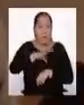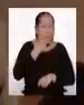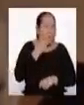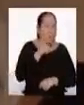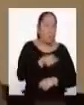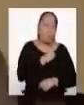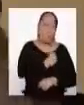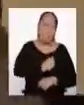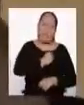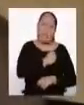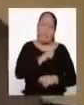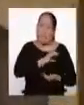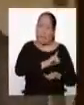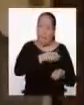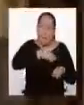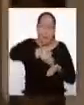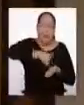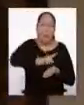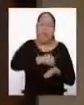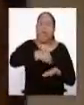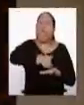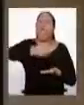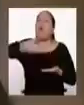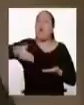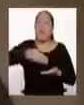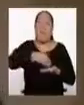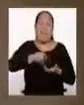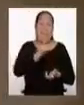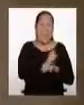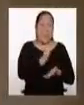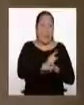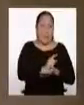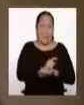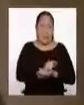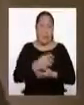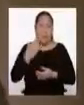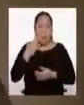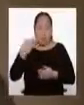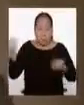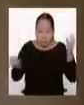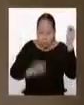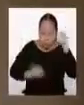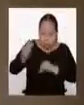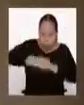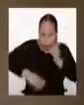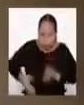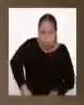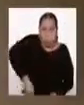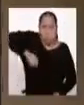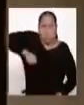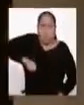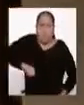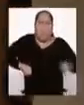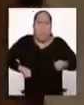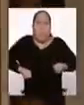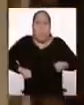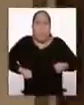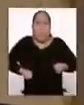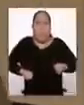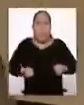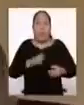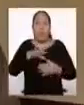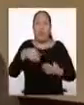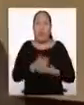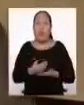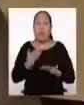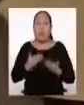hermano se iba a poner peor. Entonces mi mamá agarra cajones, baúles, las maletas y no tiene mejor idea que empezar a meter